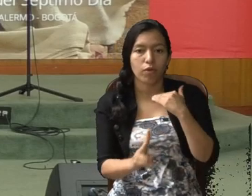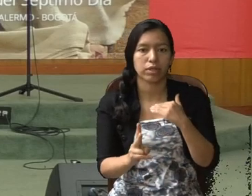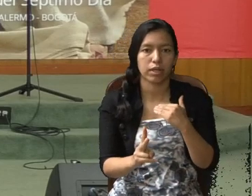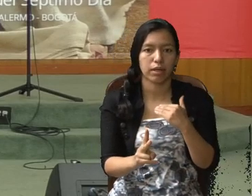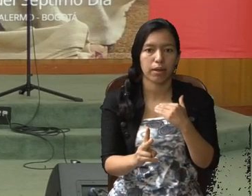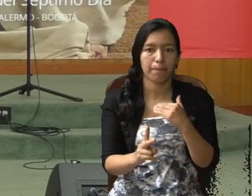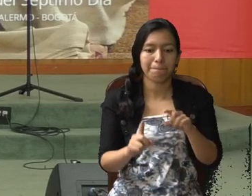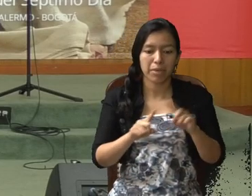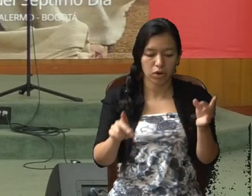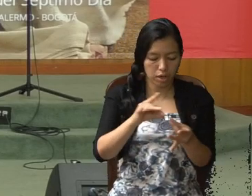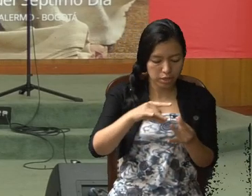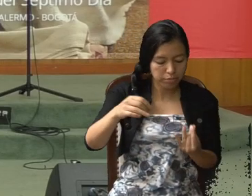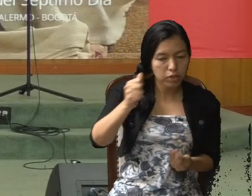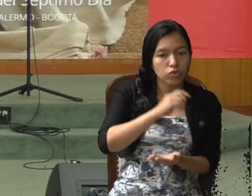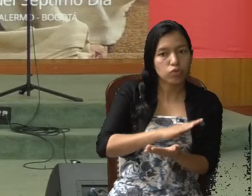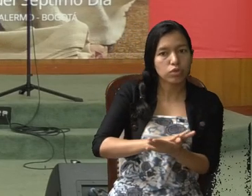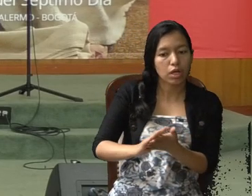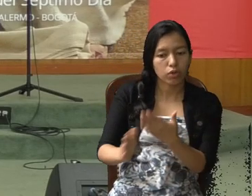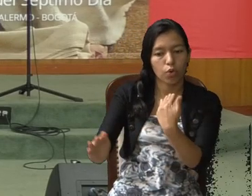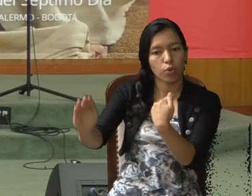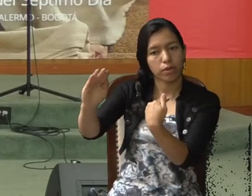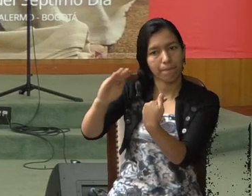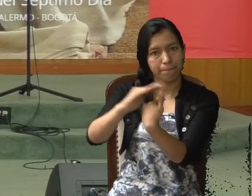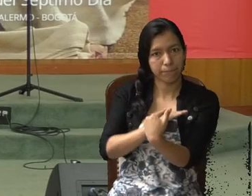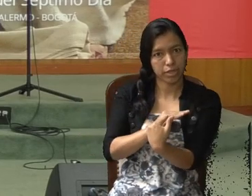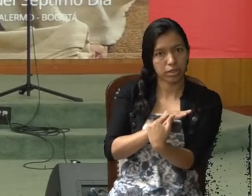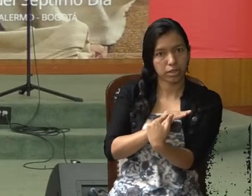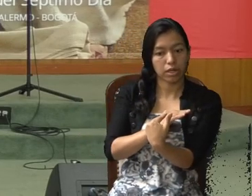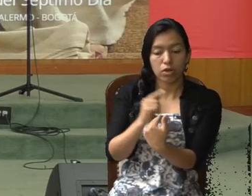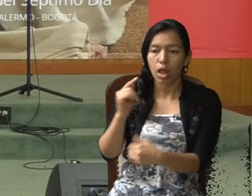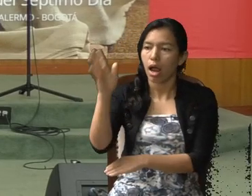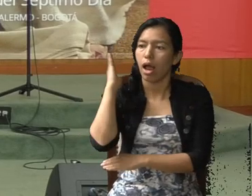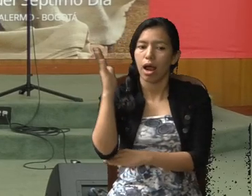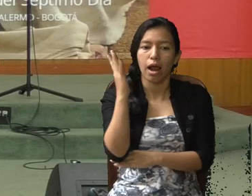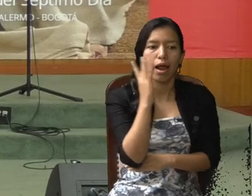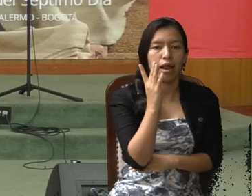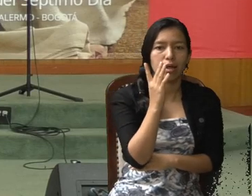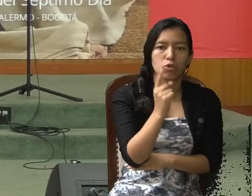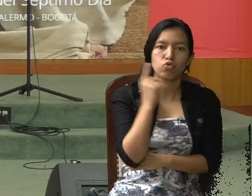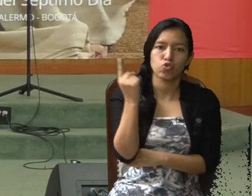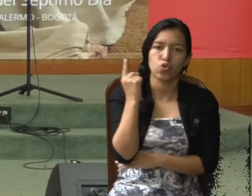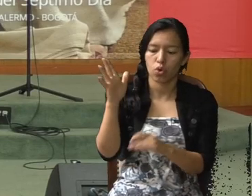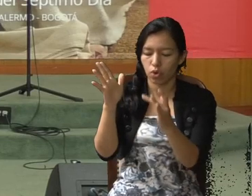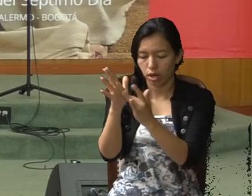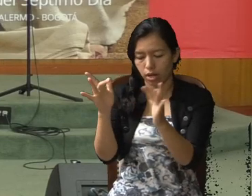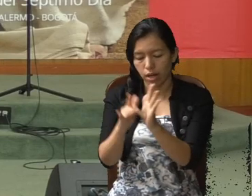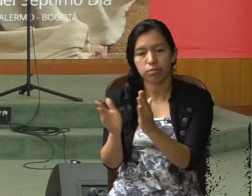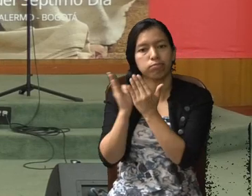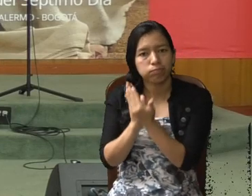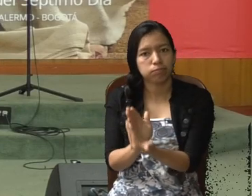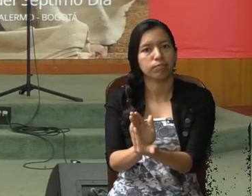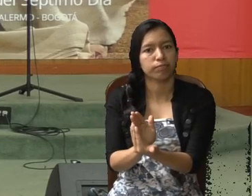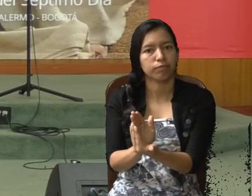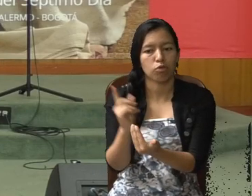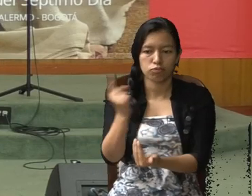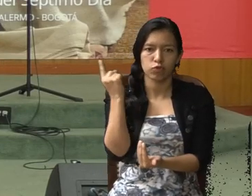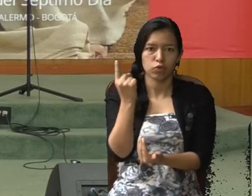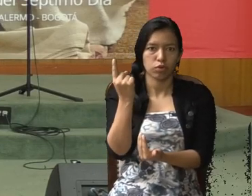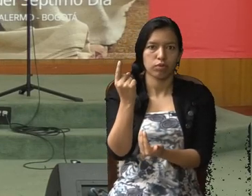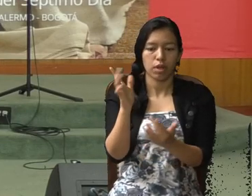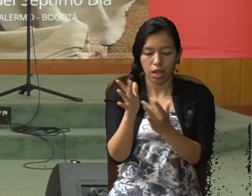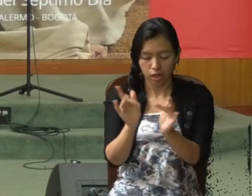embargo, el Espíritu Santo nos llama hoy a que cuando prediquemos lo hagamos amparados en la palabra de Dios. Porque es que la